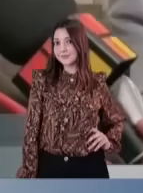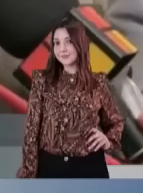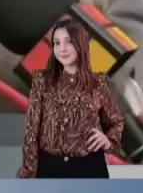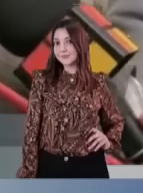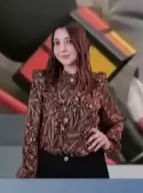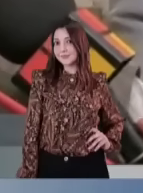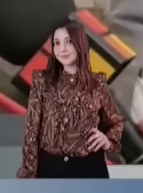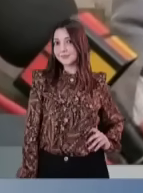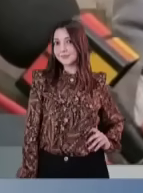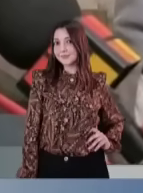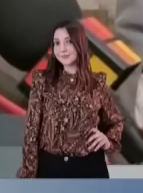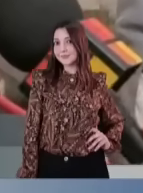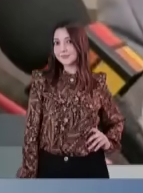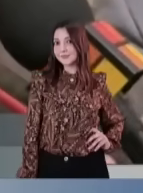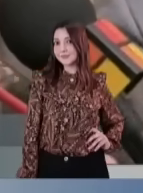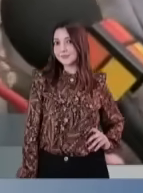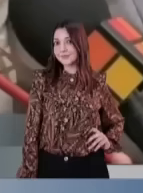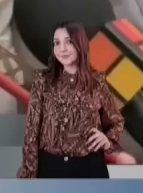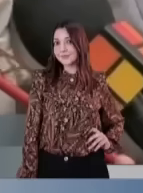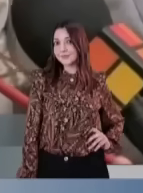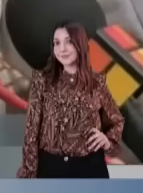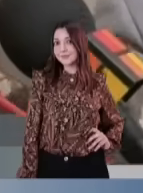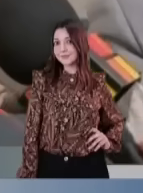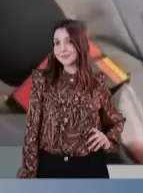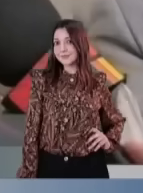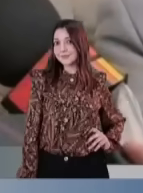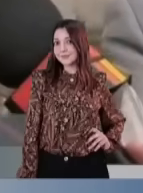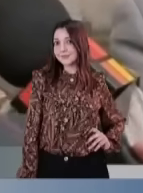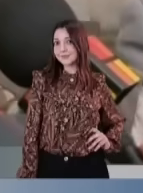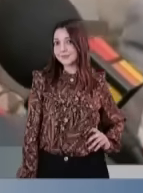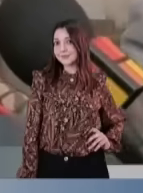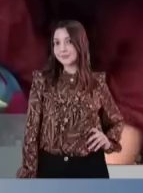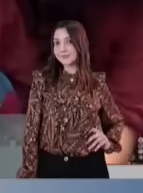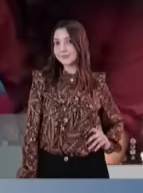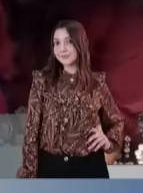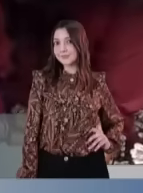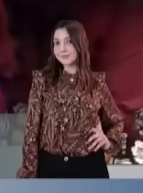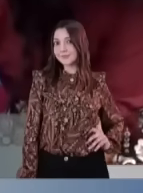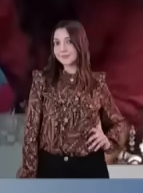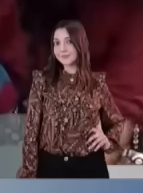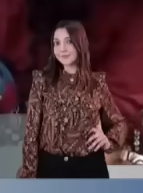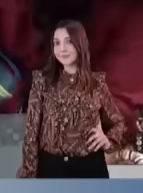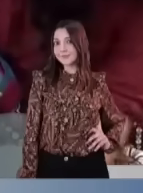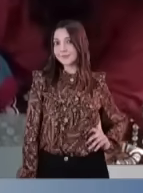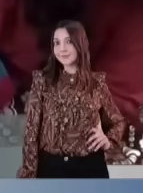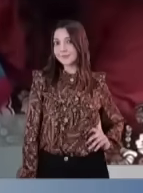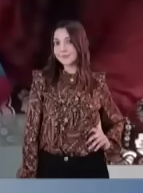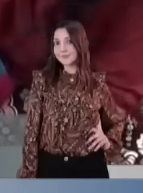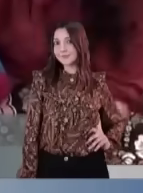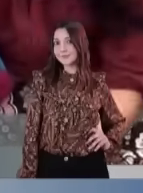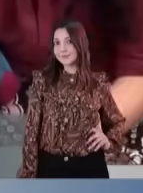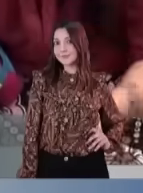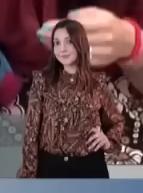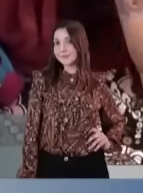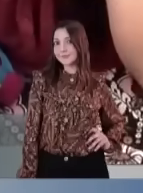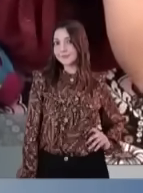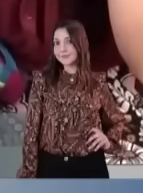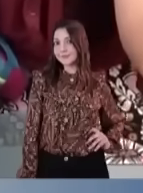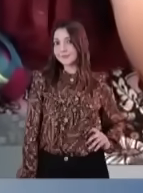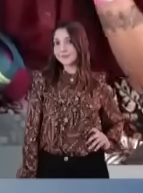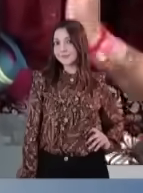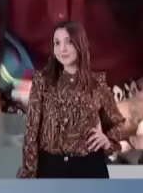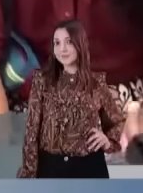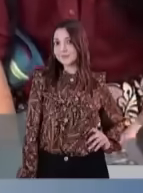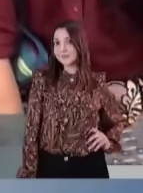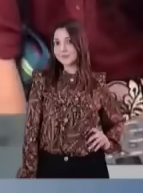no. Y por lo tanto hay aguas convulsas al interior del Partido Comunista. Y por eso yo creo que les cuesta también tomar decisiones. Van a mantener